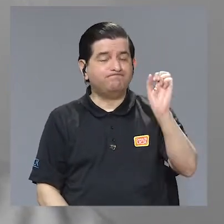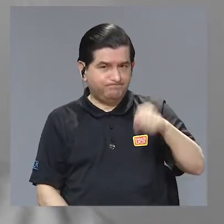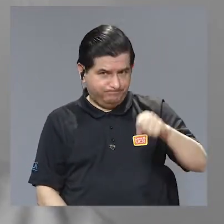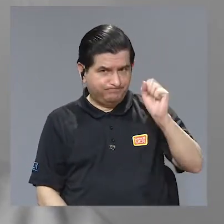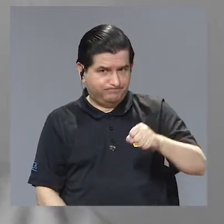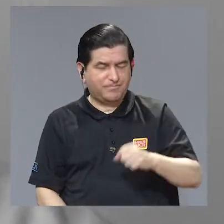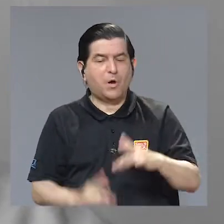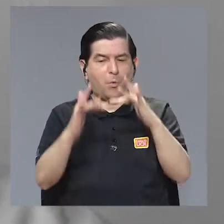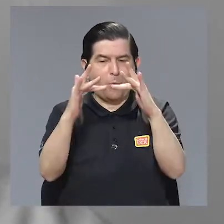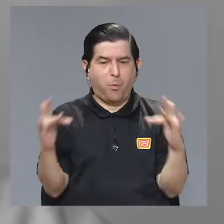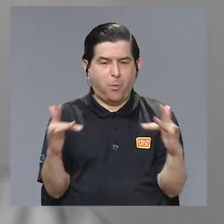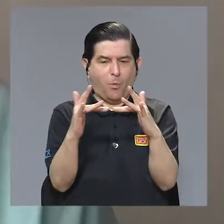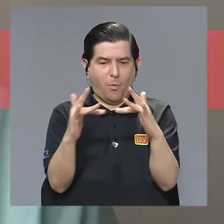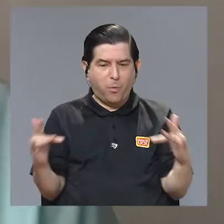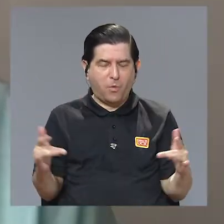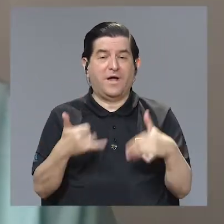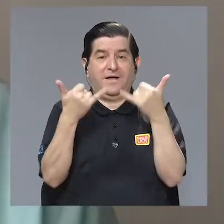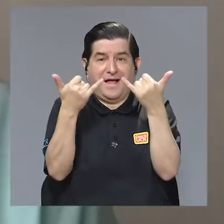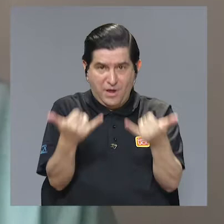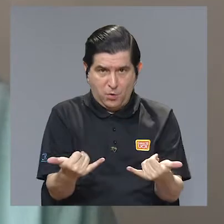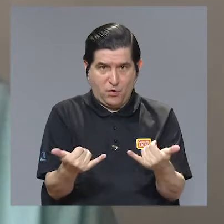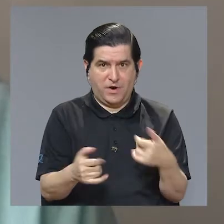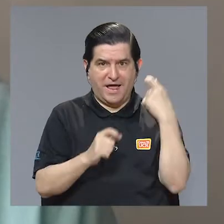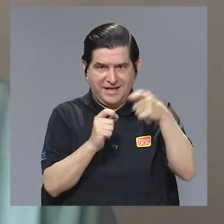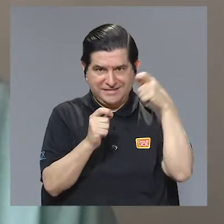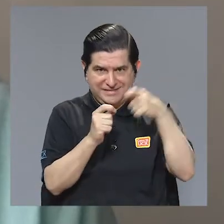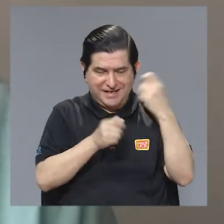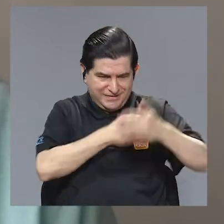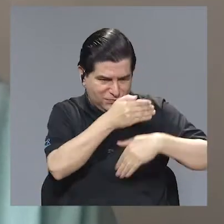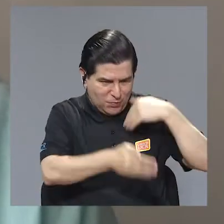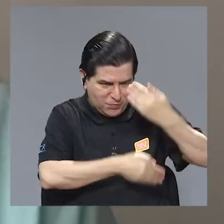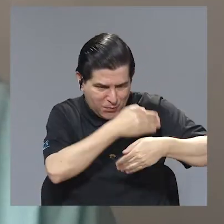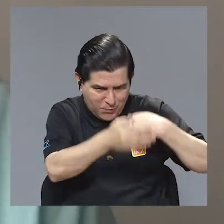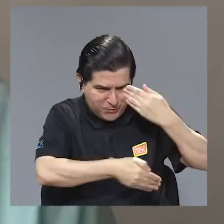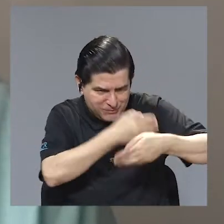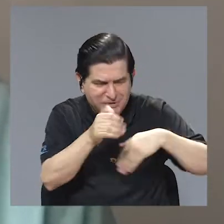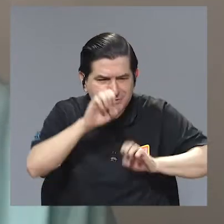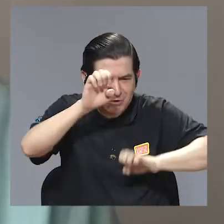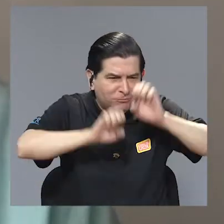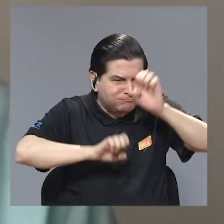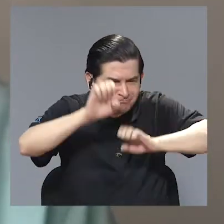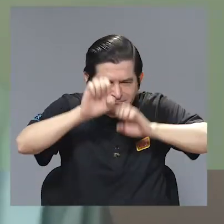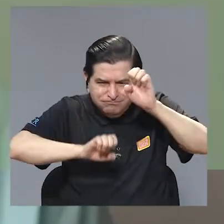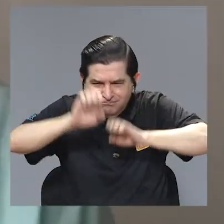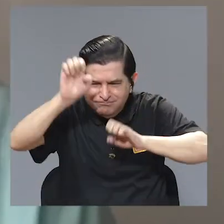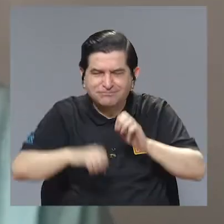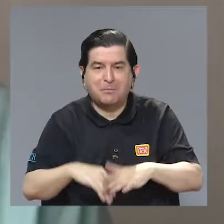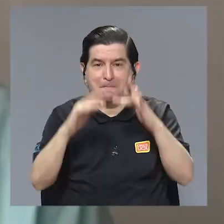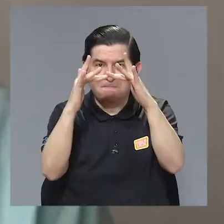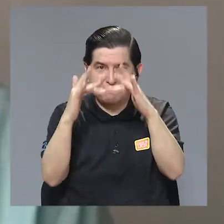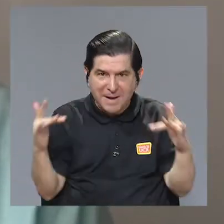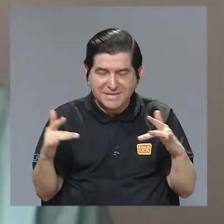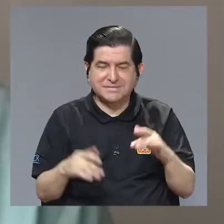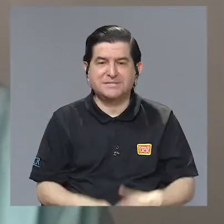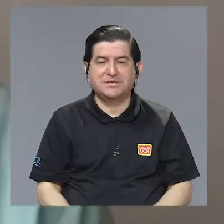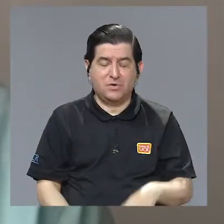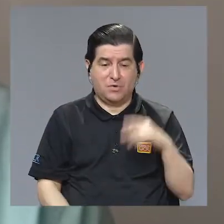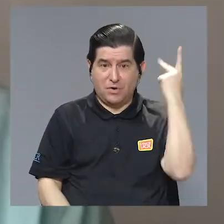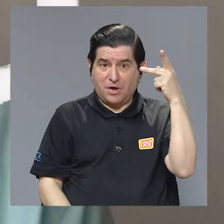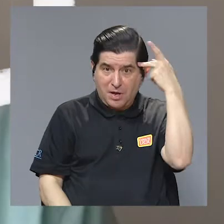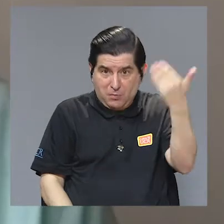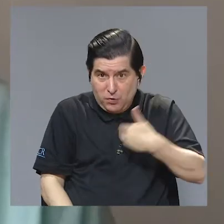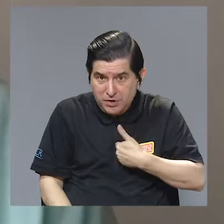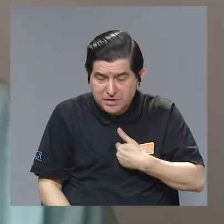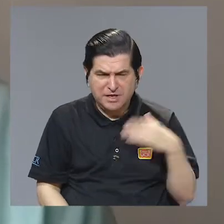han tenido algunos vacíos. En este momento hay justamente un proceso de evaluación de esos vacíos de las